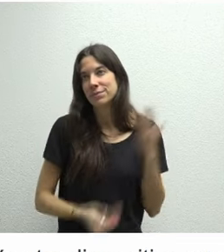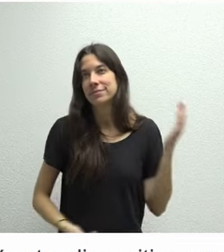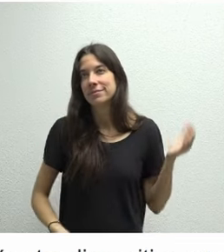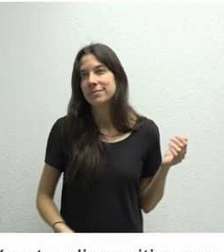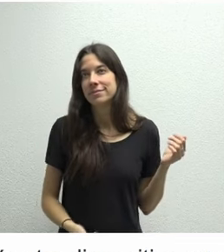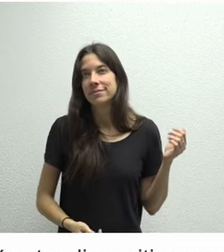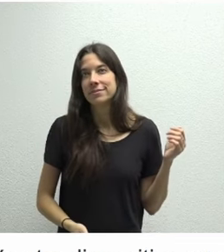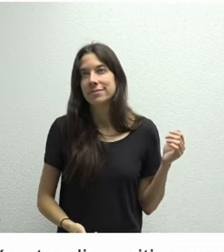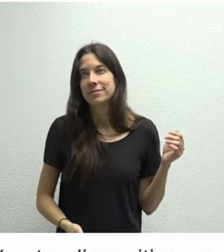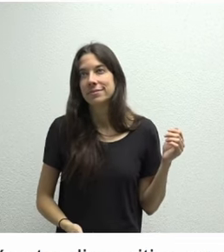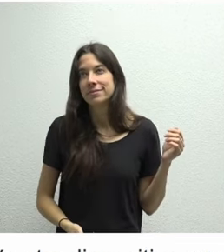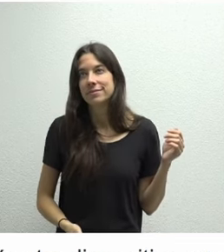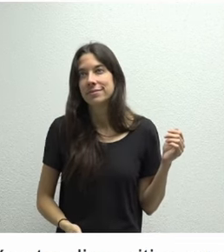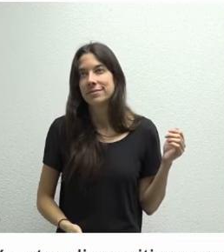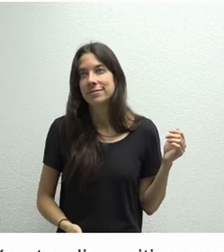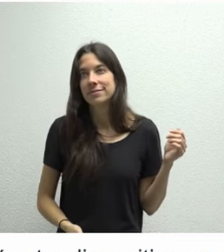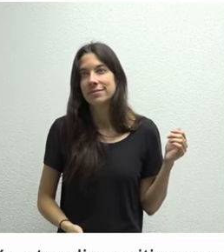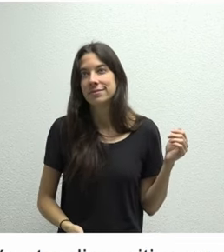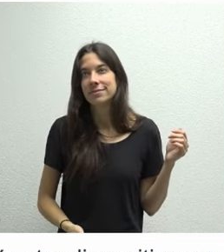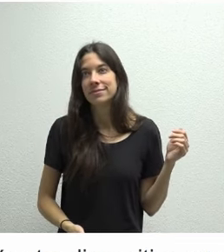no sé cómo a